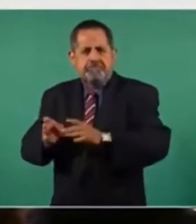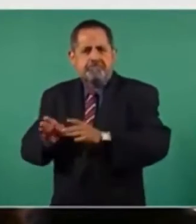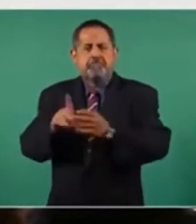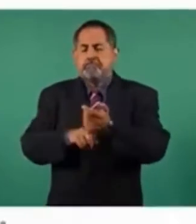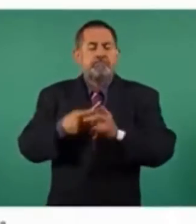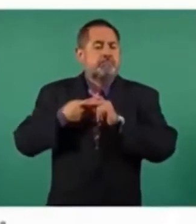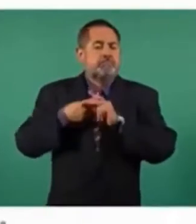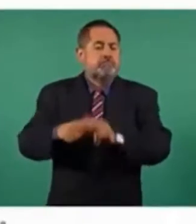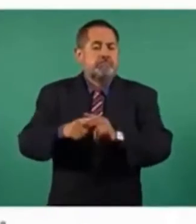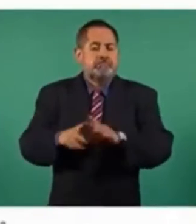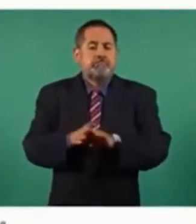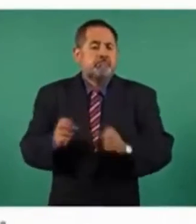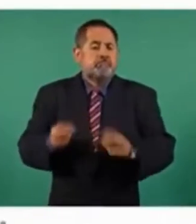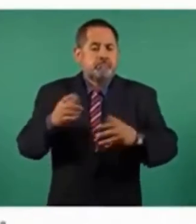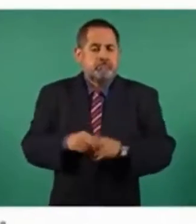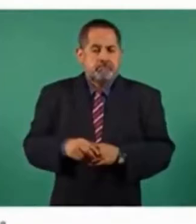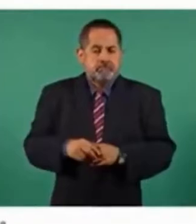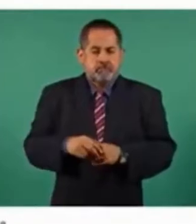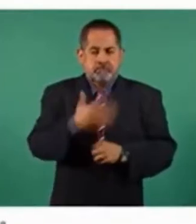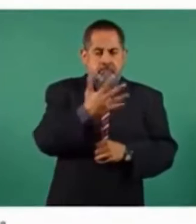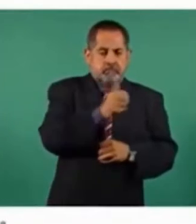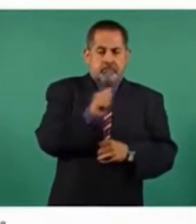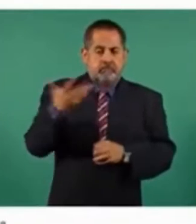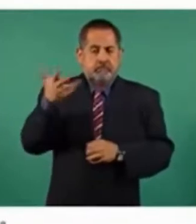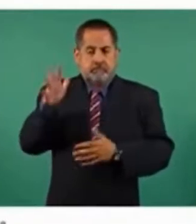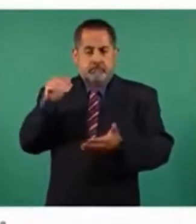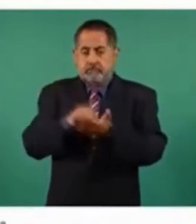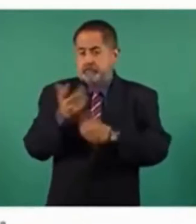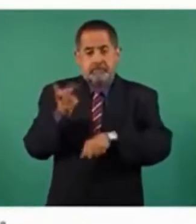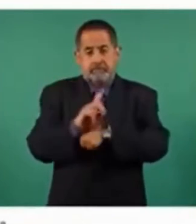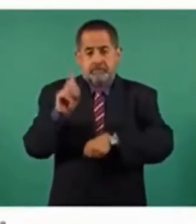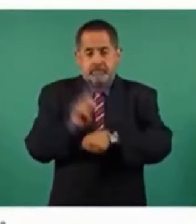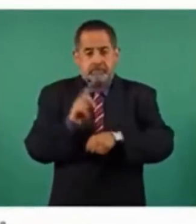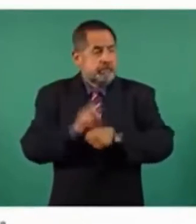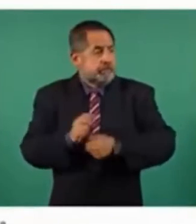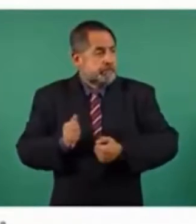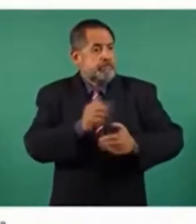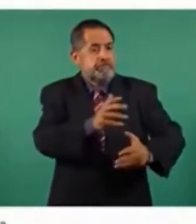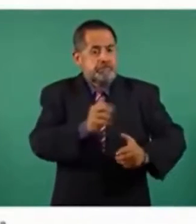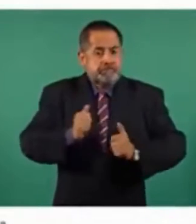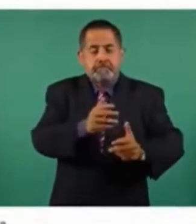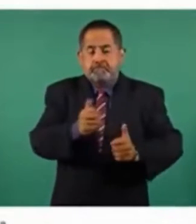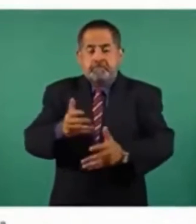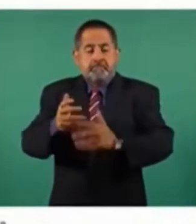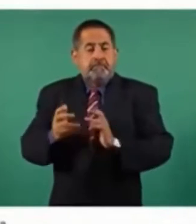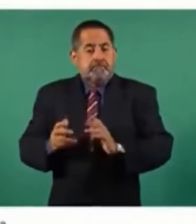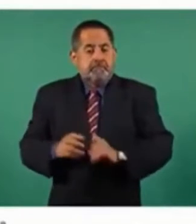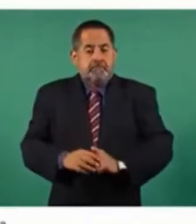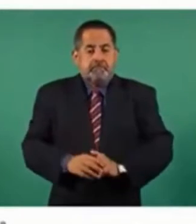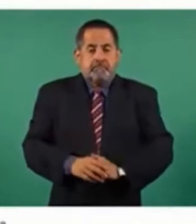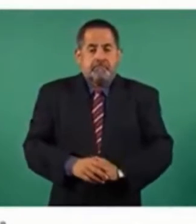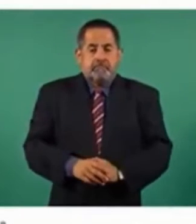iniciamos con una capacidad de entre 5 y 10 mil barriles diarios en cilindros. Perdón.